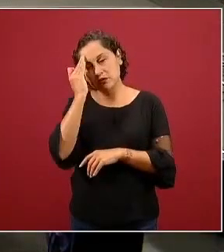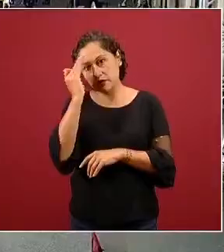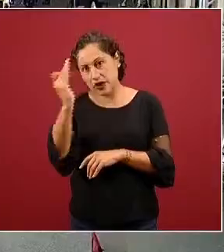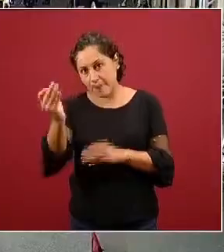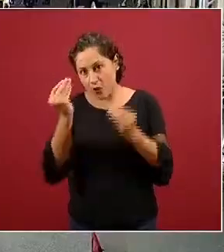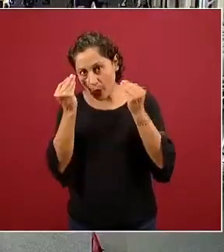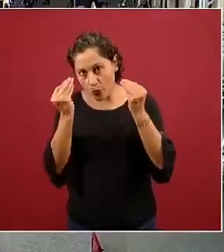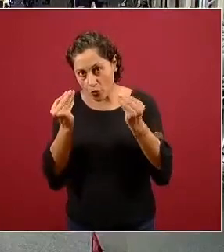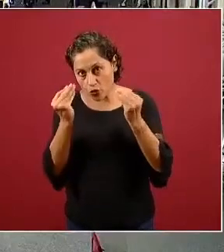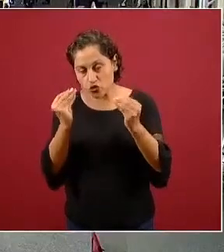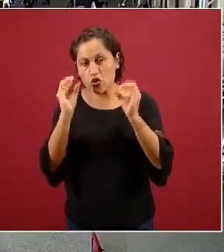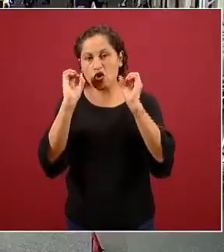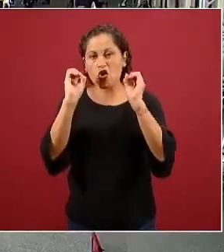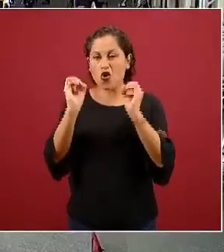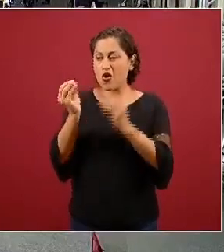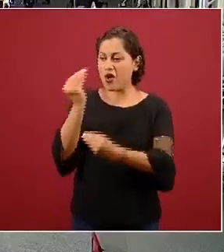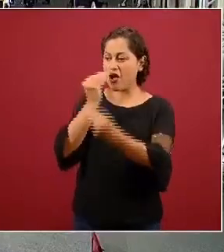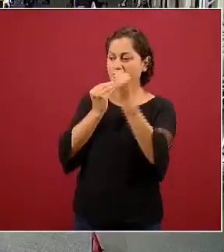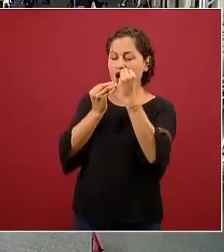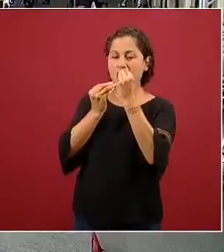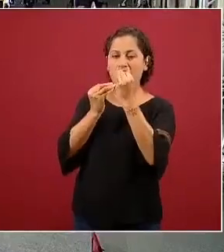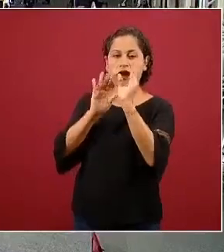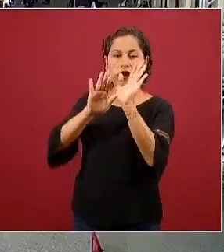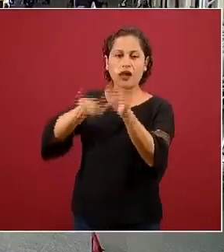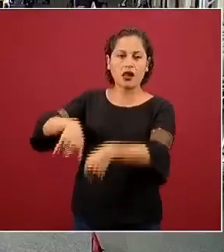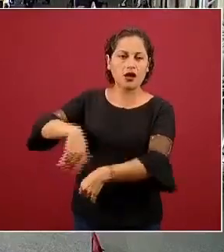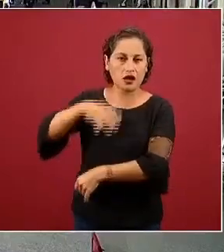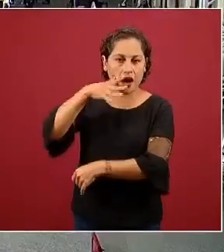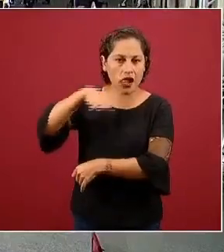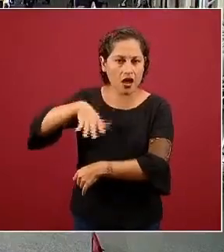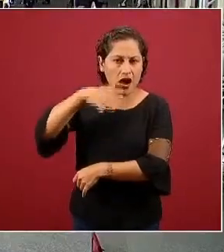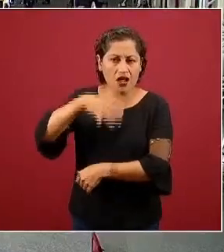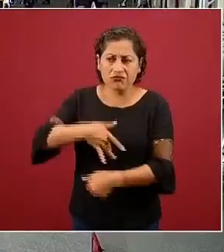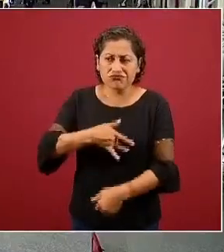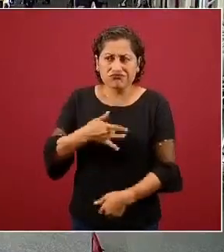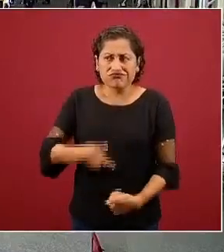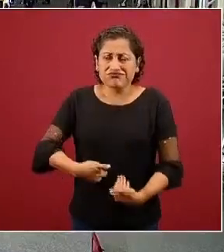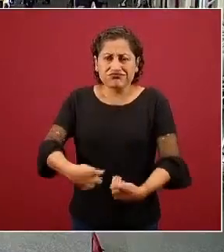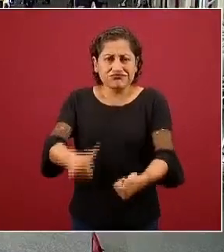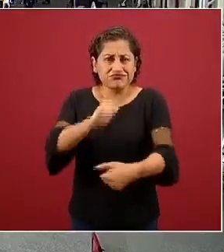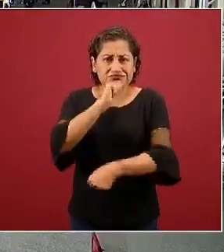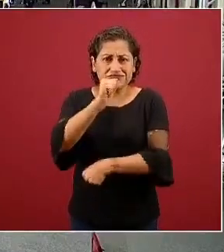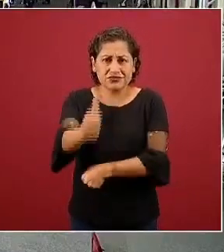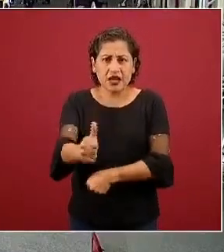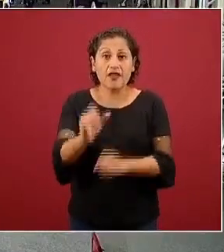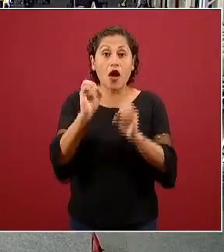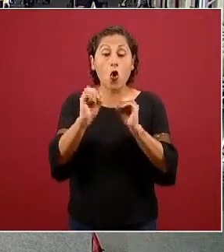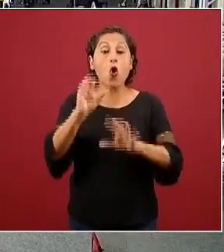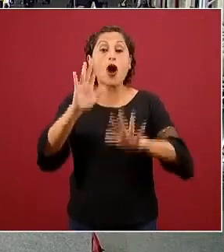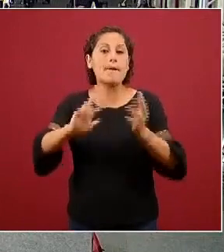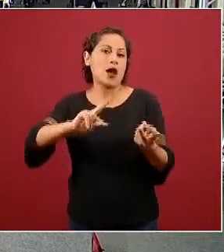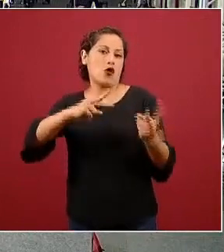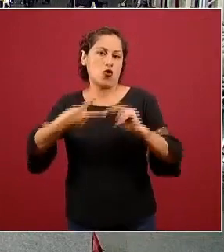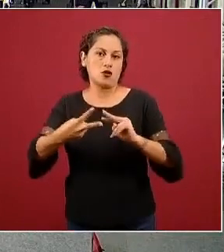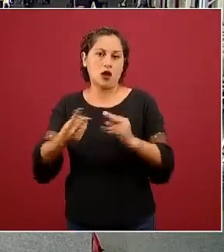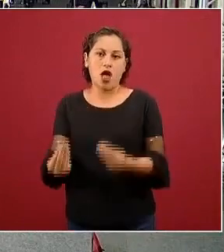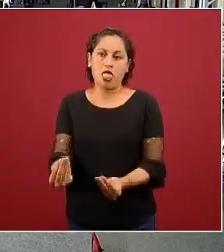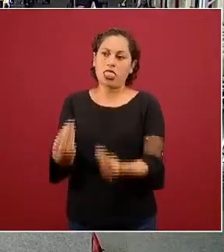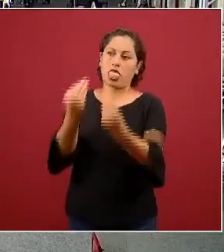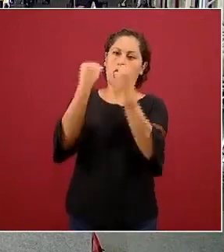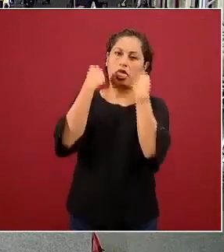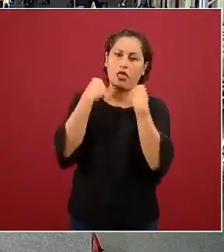que va desde que pierden el hambre o de repente les dan muchas ganas de comer y hacen